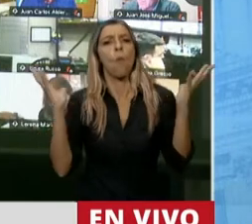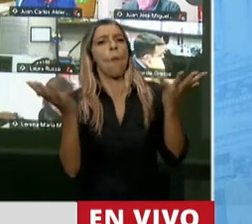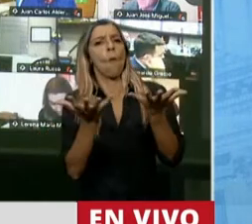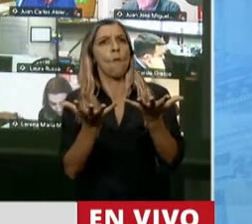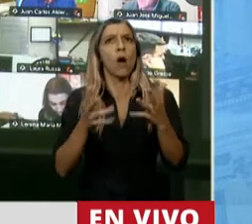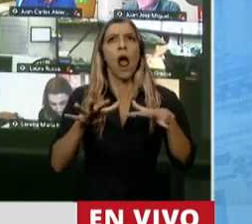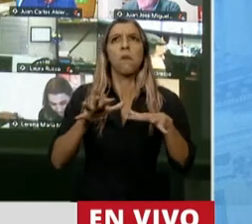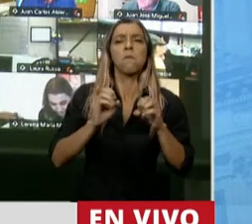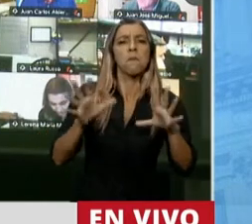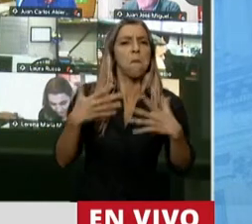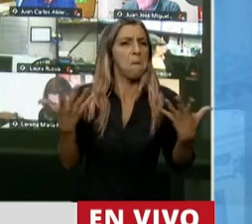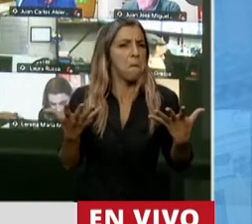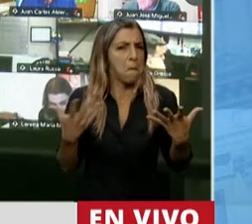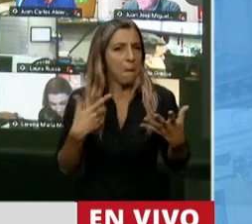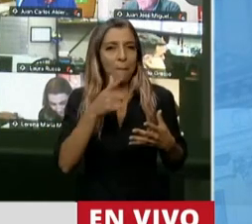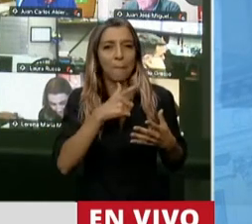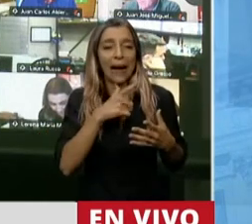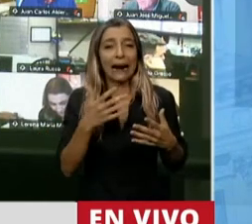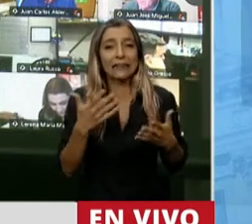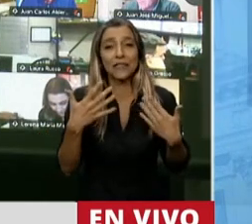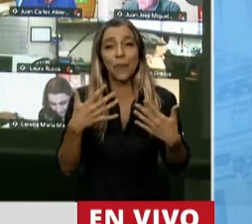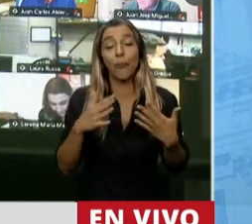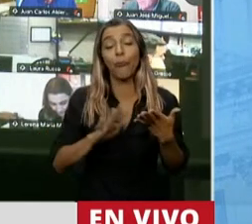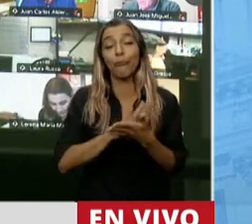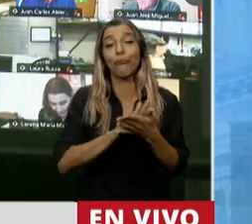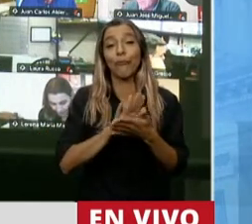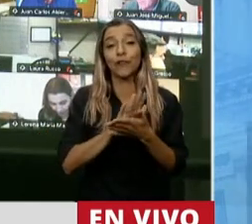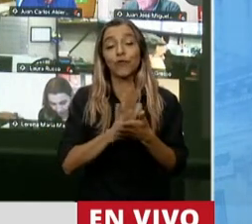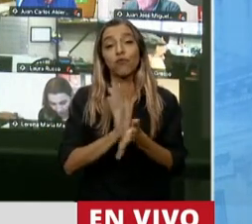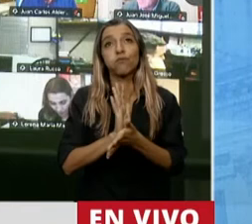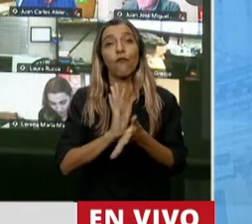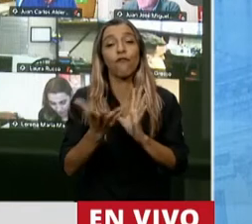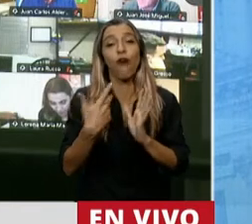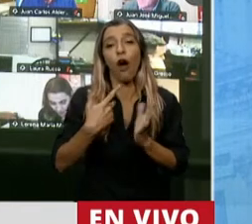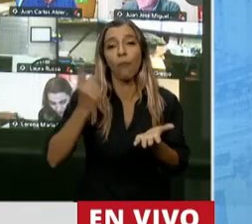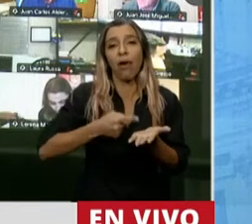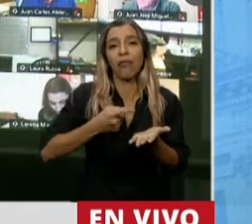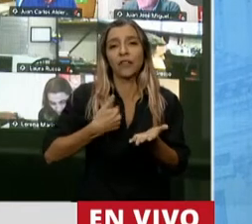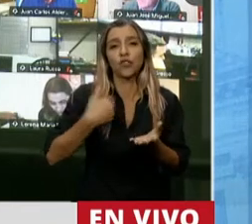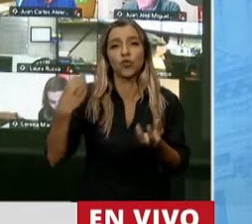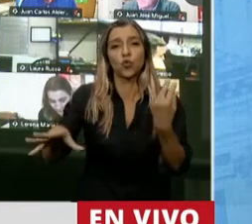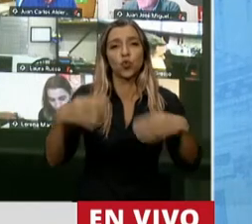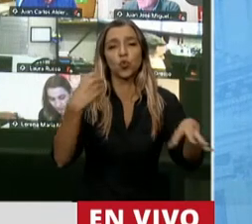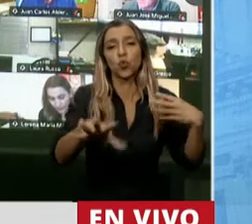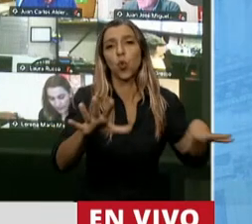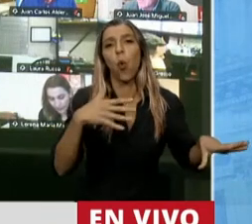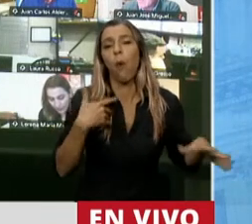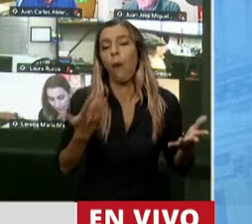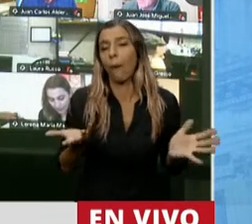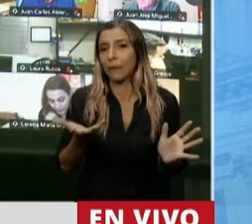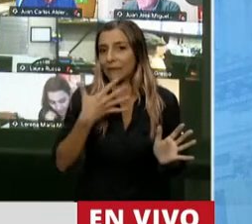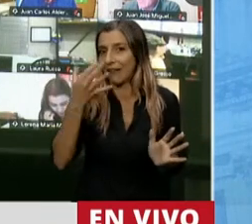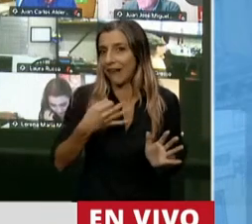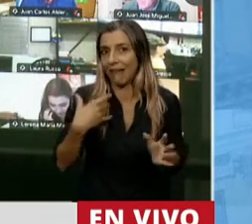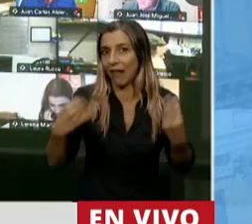como si se pudiera resolver esta crisis con medidas aisladas sin tocar ningún interés, ¿no? Sin tocar intereses,